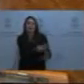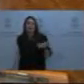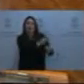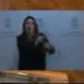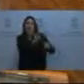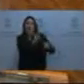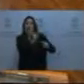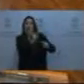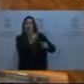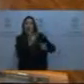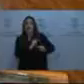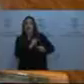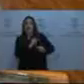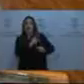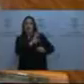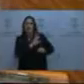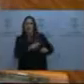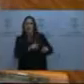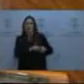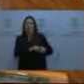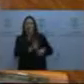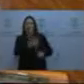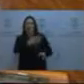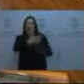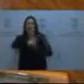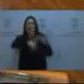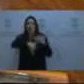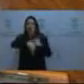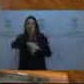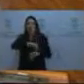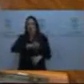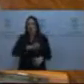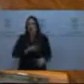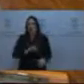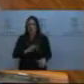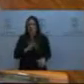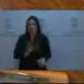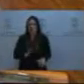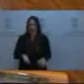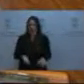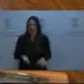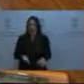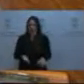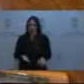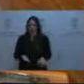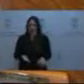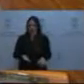respuestas que nos da suenan como excusas de mala pagadora. Está visto que a